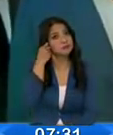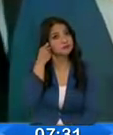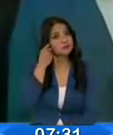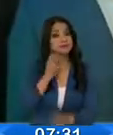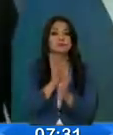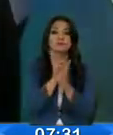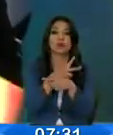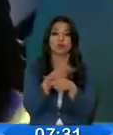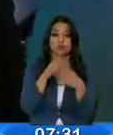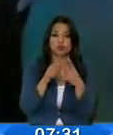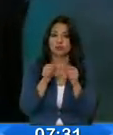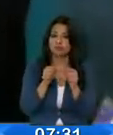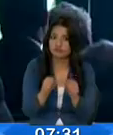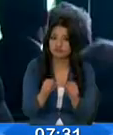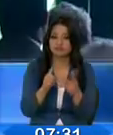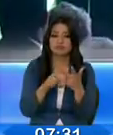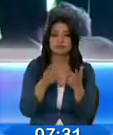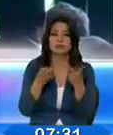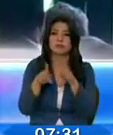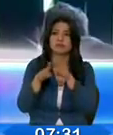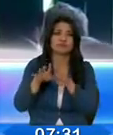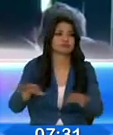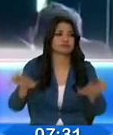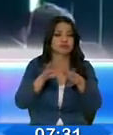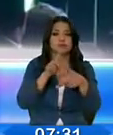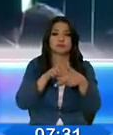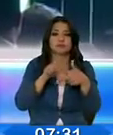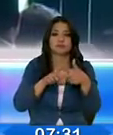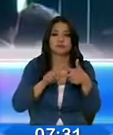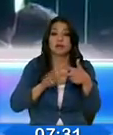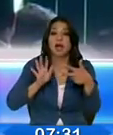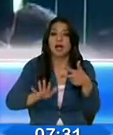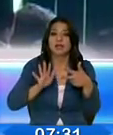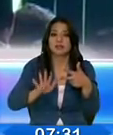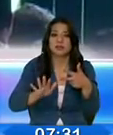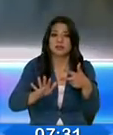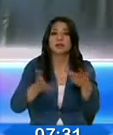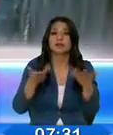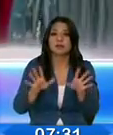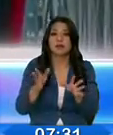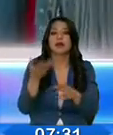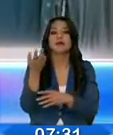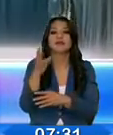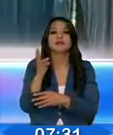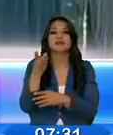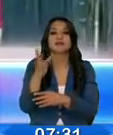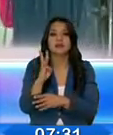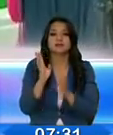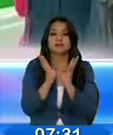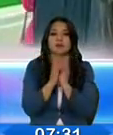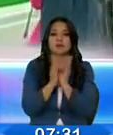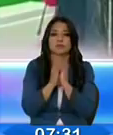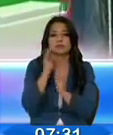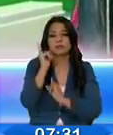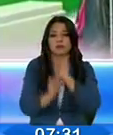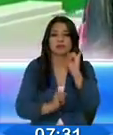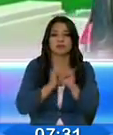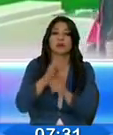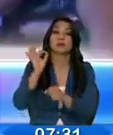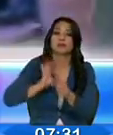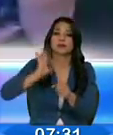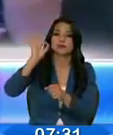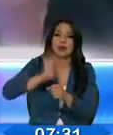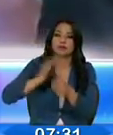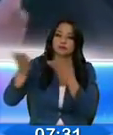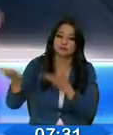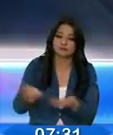Productividad, sostenibilidad y competitividad son los ejes centrales de la edición número 16 de la Convención Internacional del Banano,